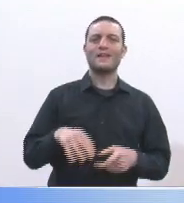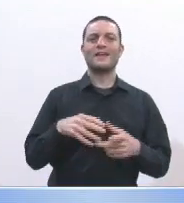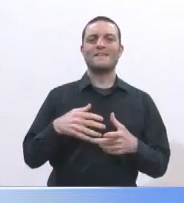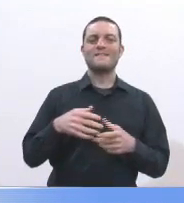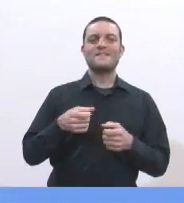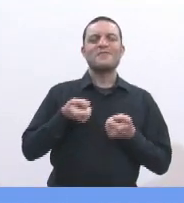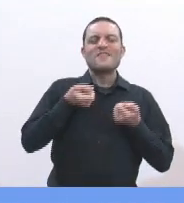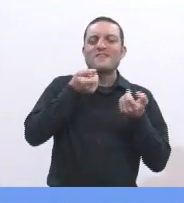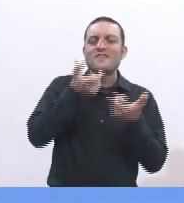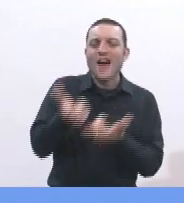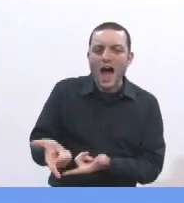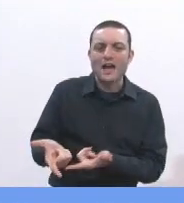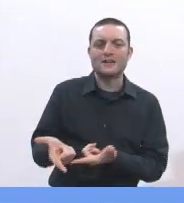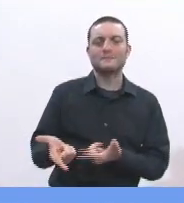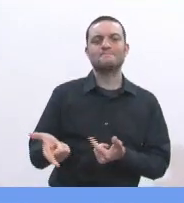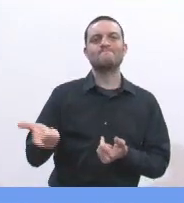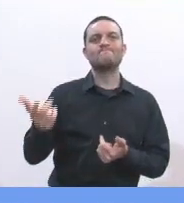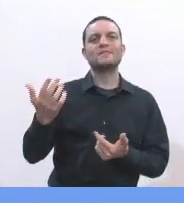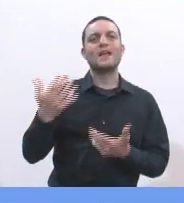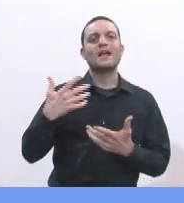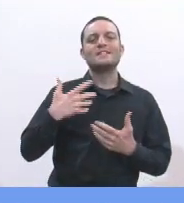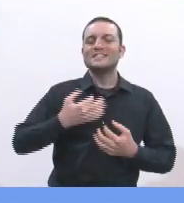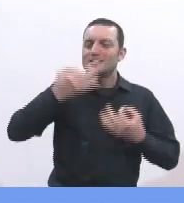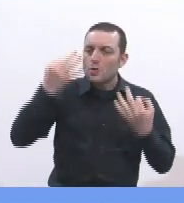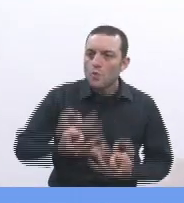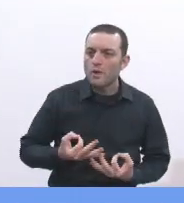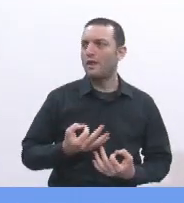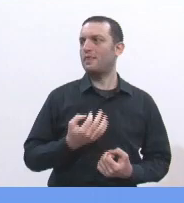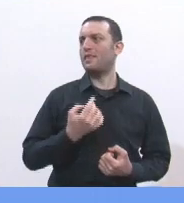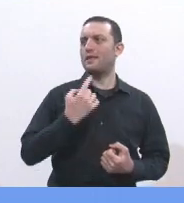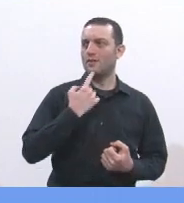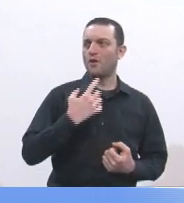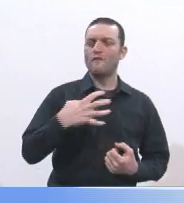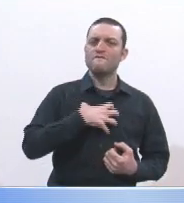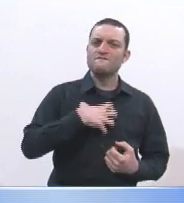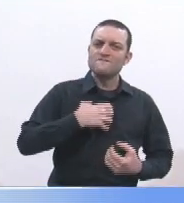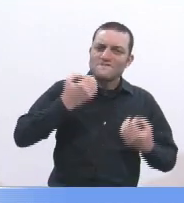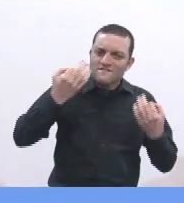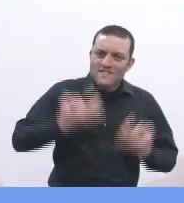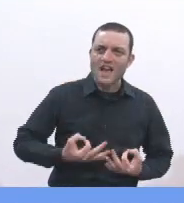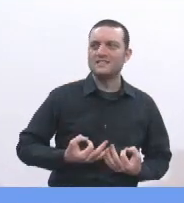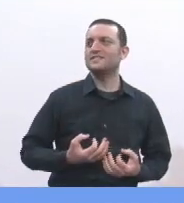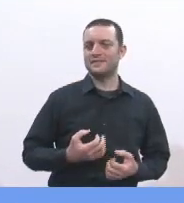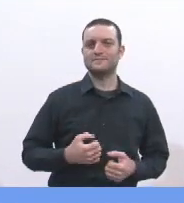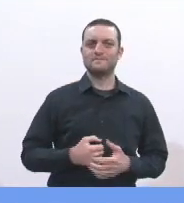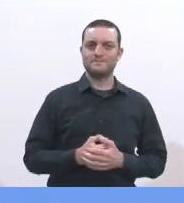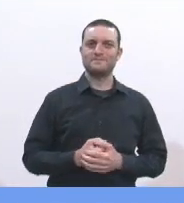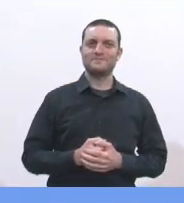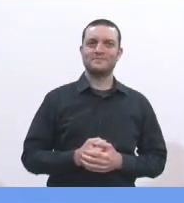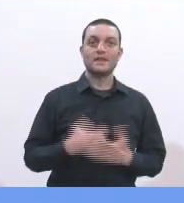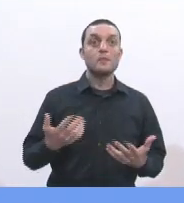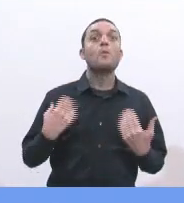no se construye confianza desde la desconfianza necesitamos confianza porque esta ley lo que busca es promover